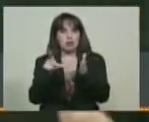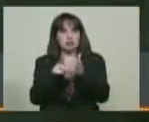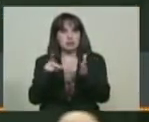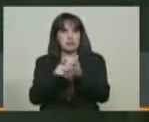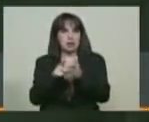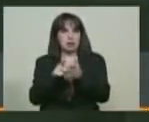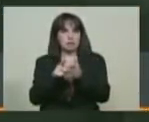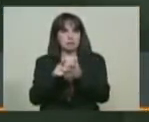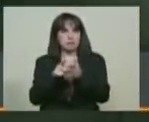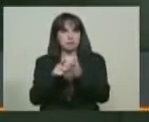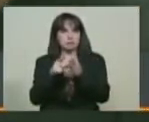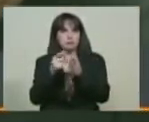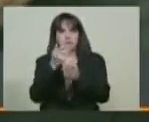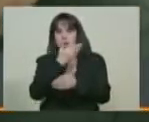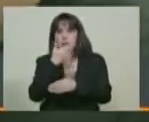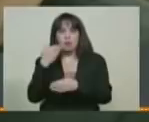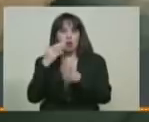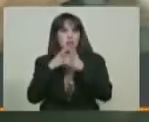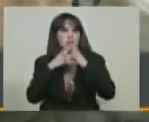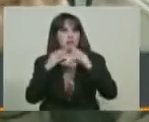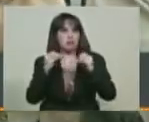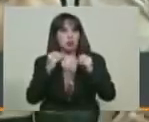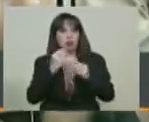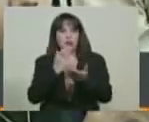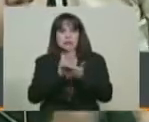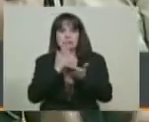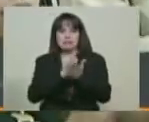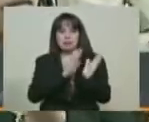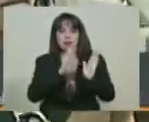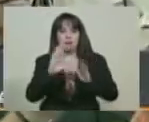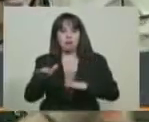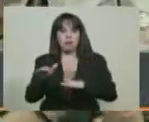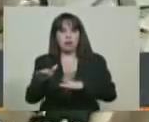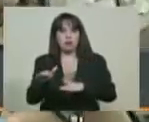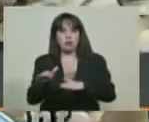los mejores de todos, los más solidarios.